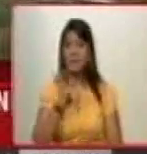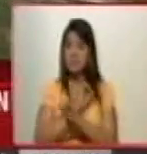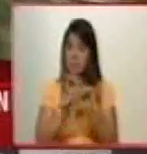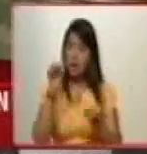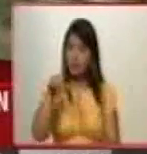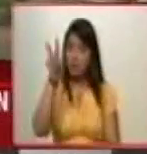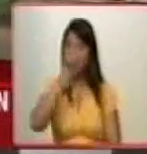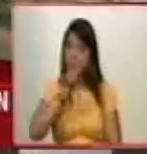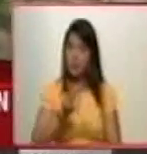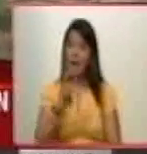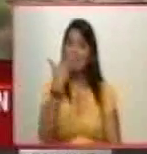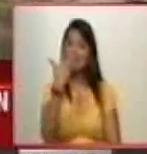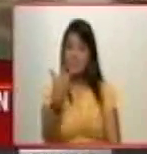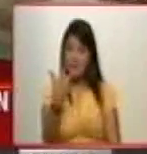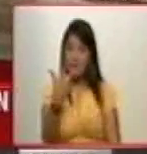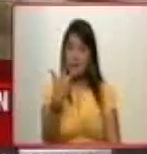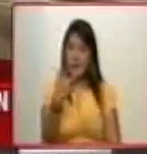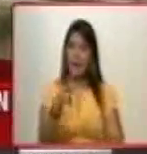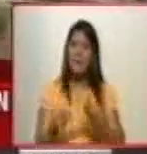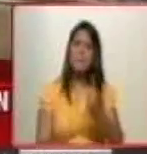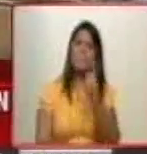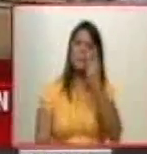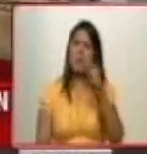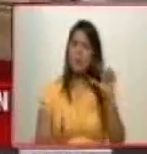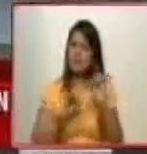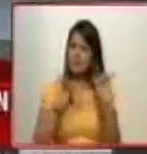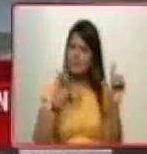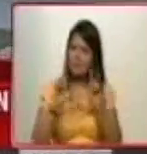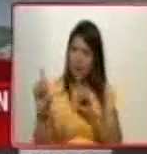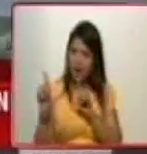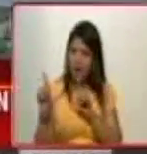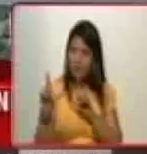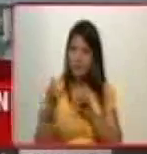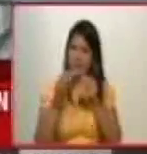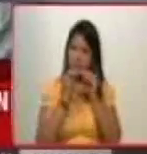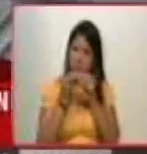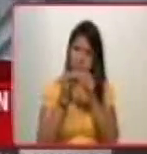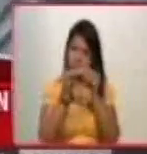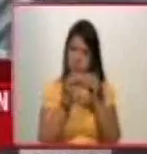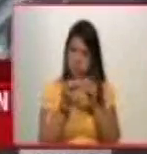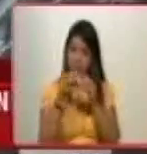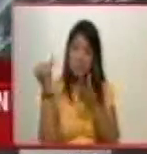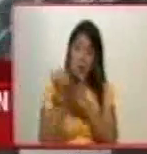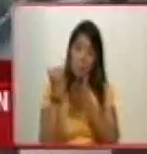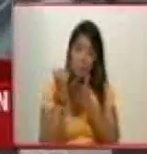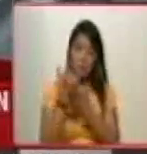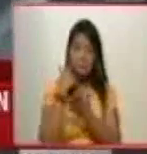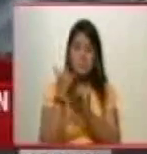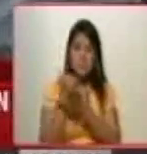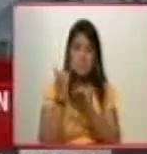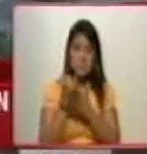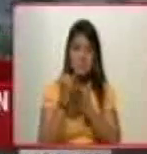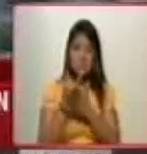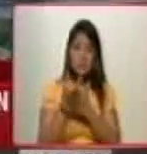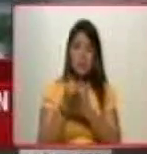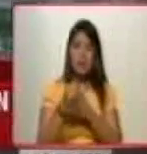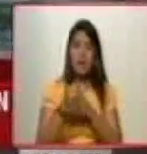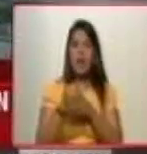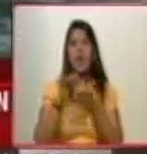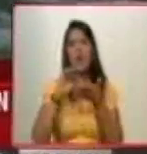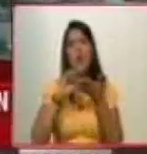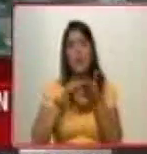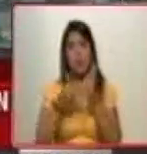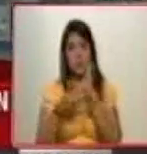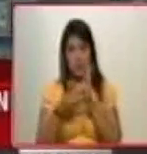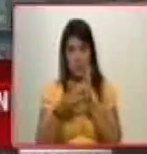país tres trenes. El primero de ellos ya estamos completando la fase de pruebas dinámicas en lo técnico para poder